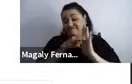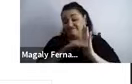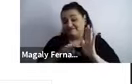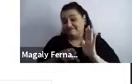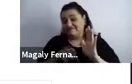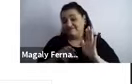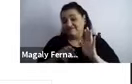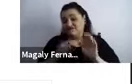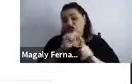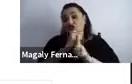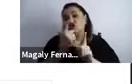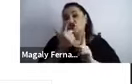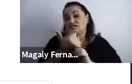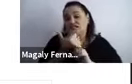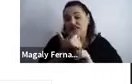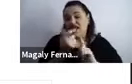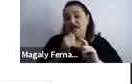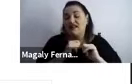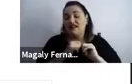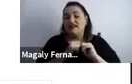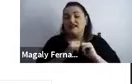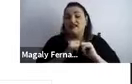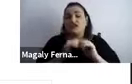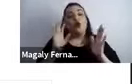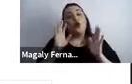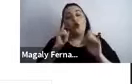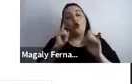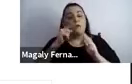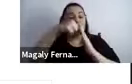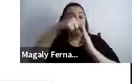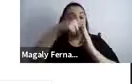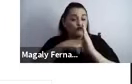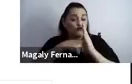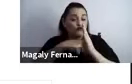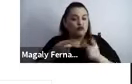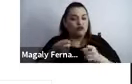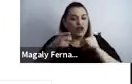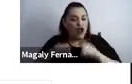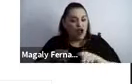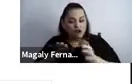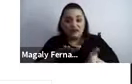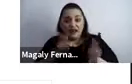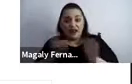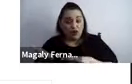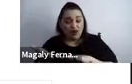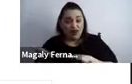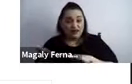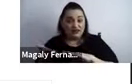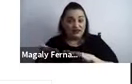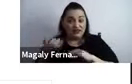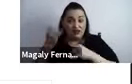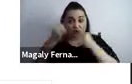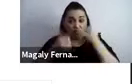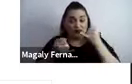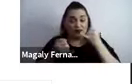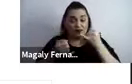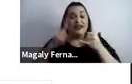digamos, social o profundo en la causa última de esa muerte, la causa última debería